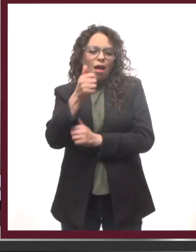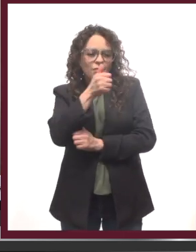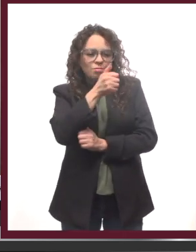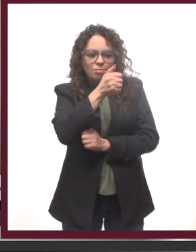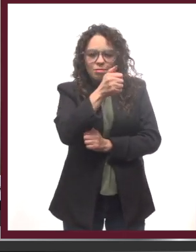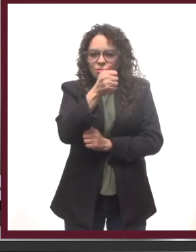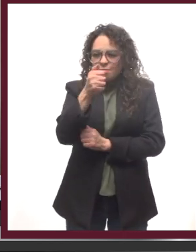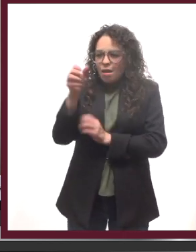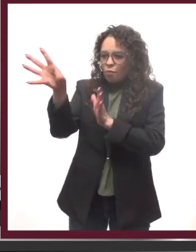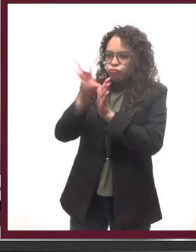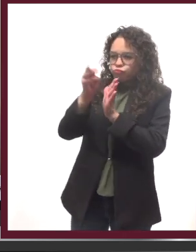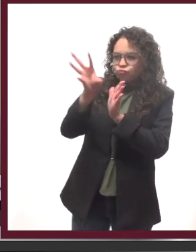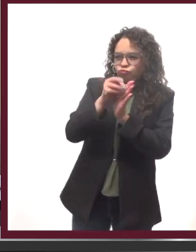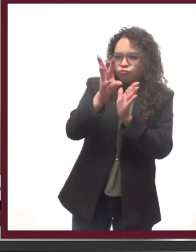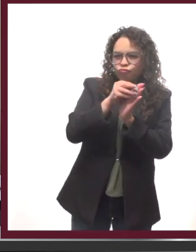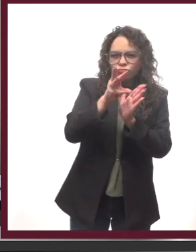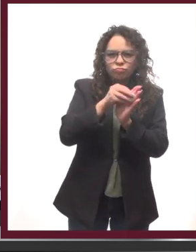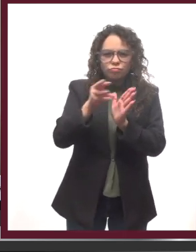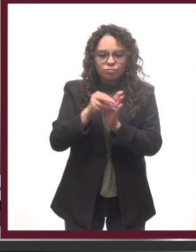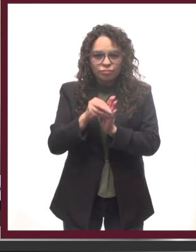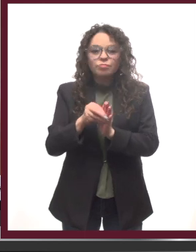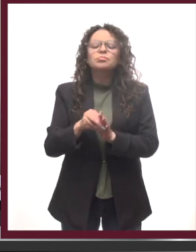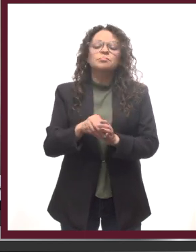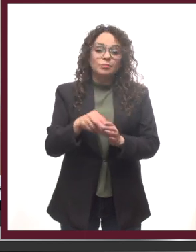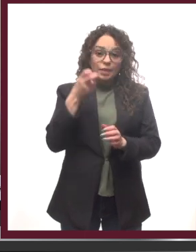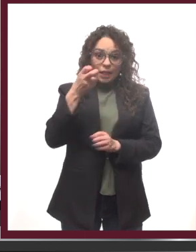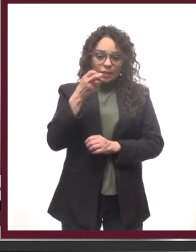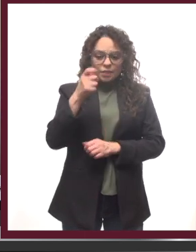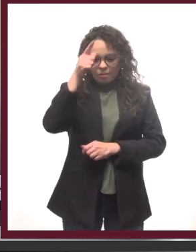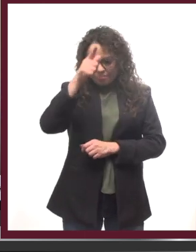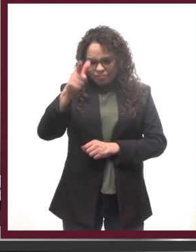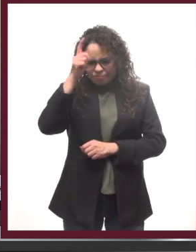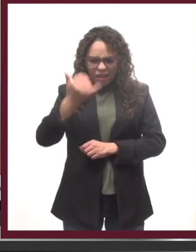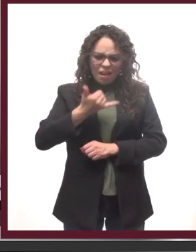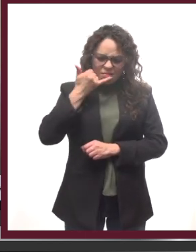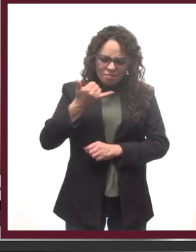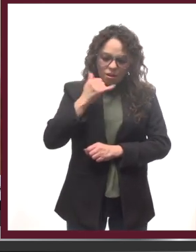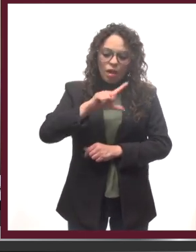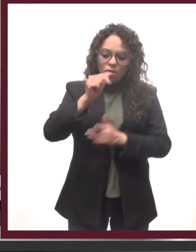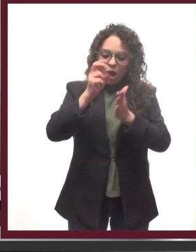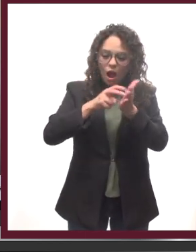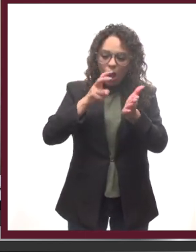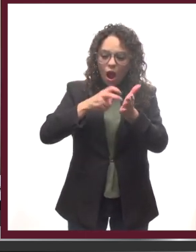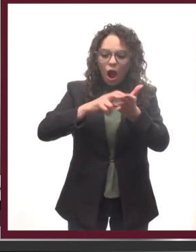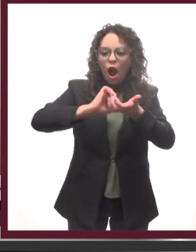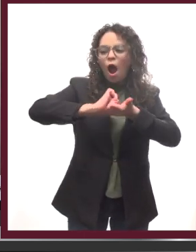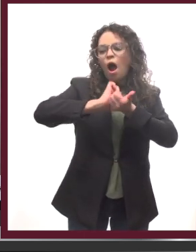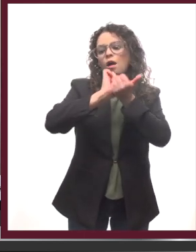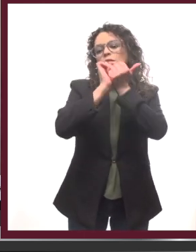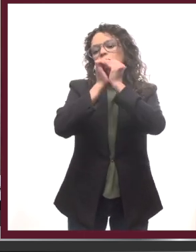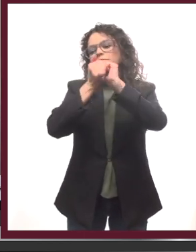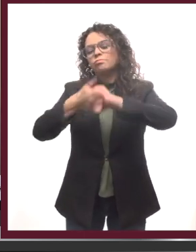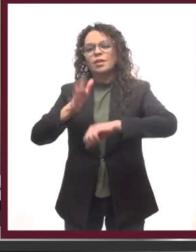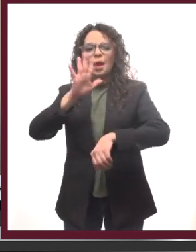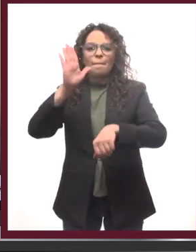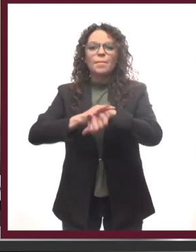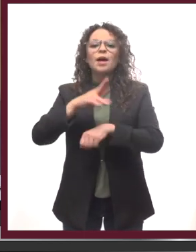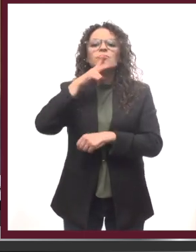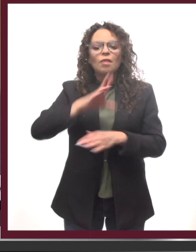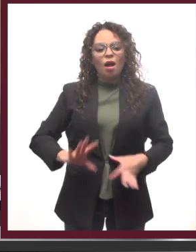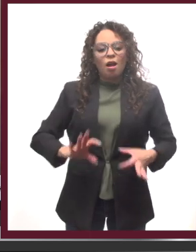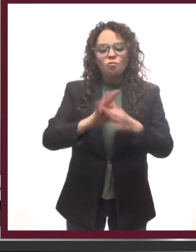cómo funciona y ver cuál es el resultado. Y de ahí ir perfeccionando una y otra vez hasta que te vas acercando y familiarizando con el